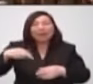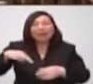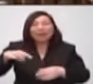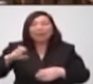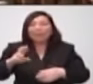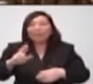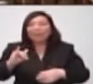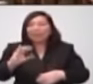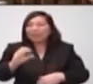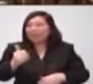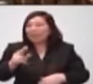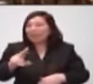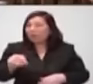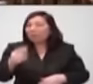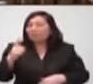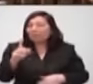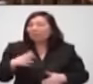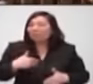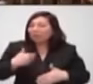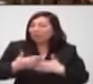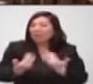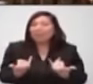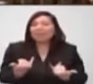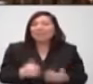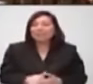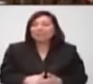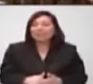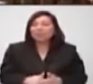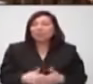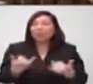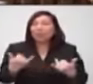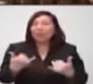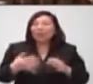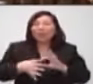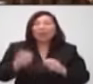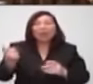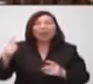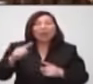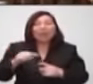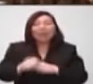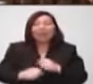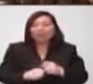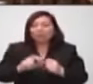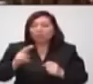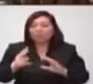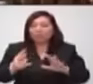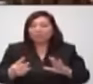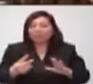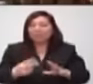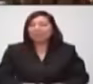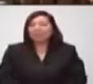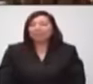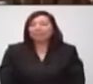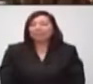dado todas las autorizaciones para que puedan seguir adelante estos Juegos y puedan tener éxito en la